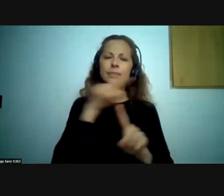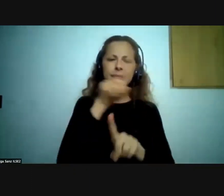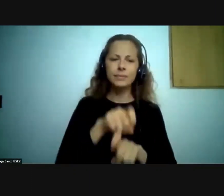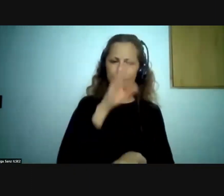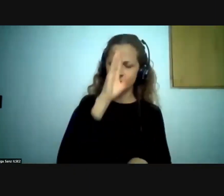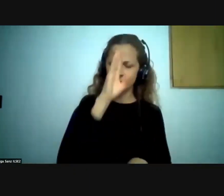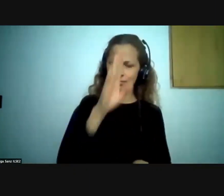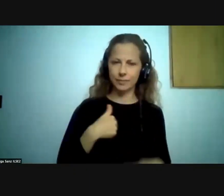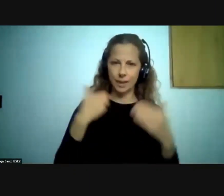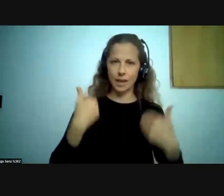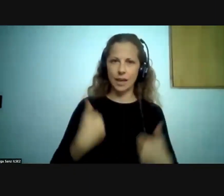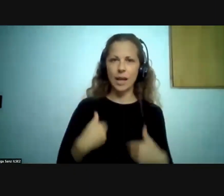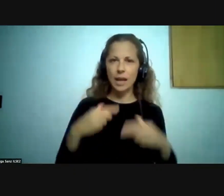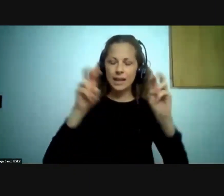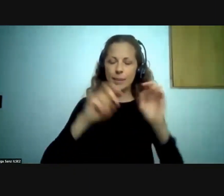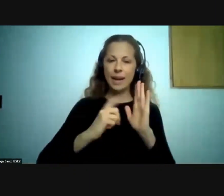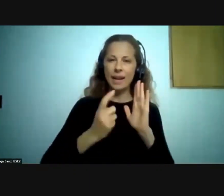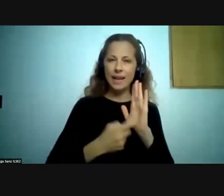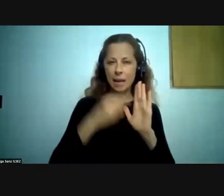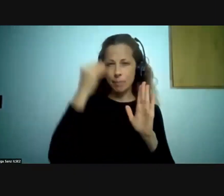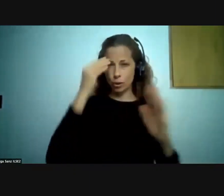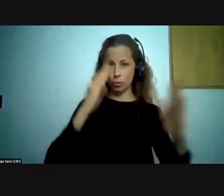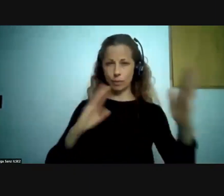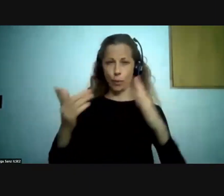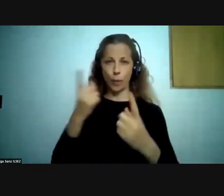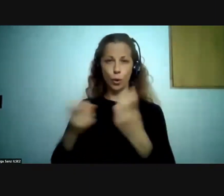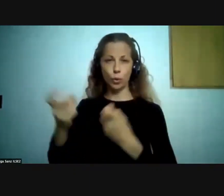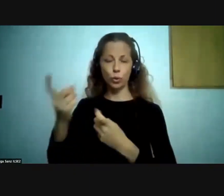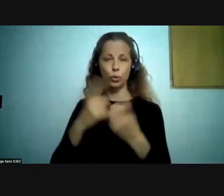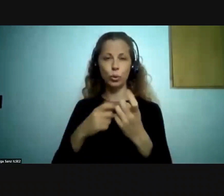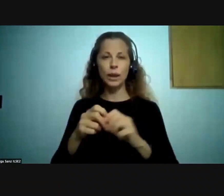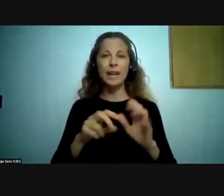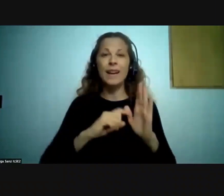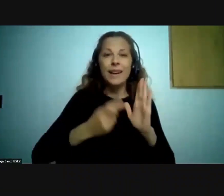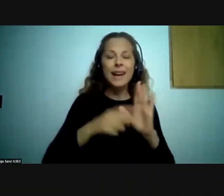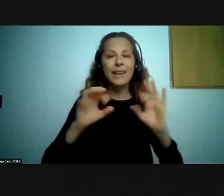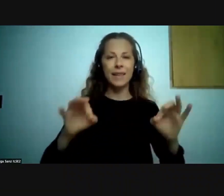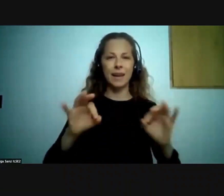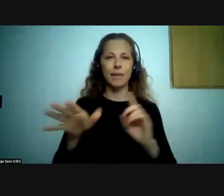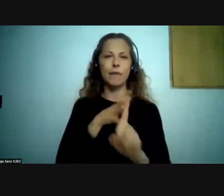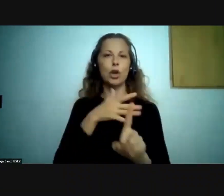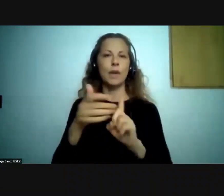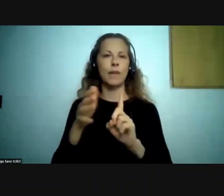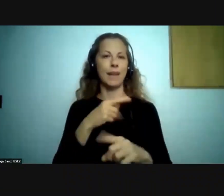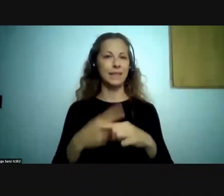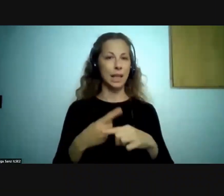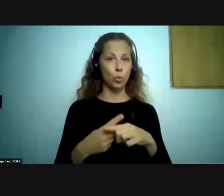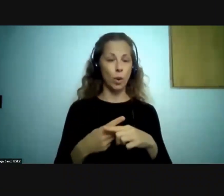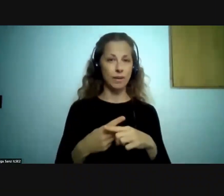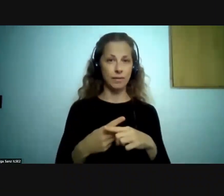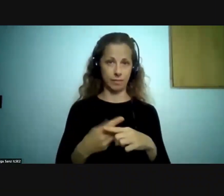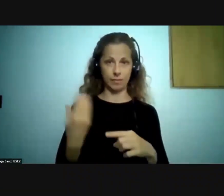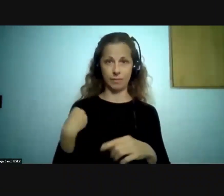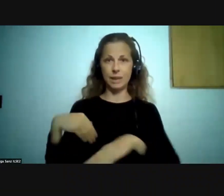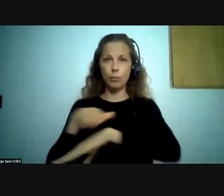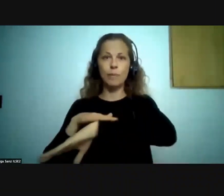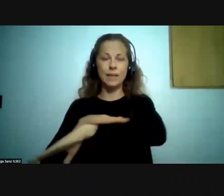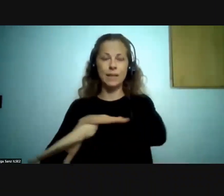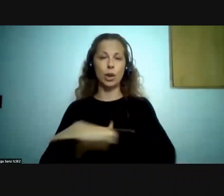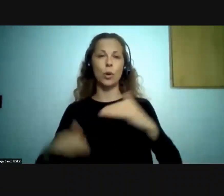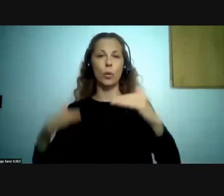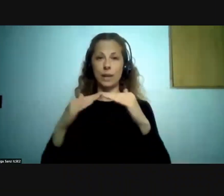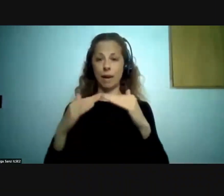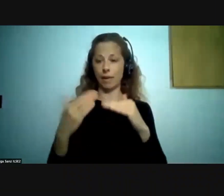que ya creo que está en periodo de consultas, la ley de violencias sexuales, ¿no? que ha ultimado el Ministerio de Igualdad, ¿no? Porque ha